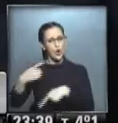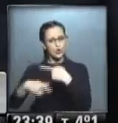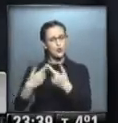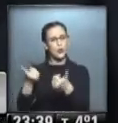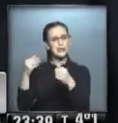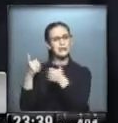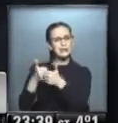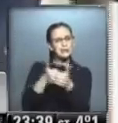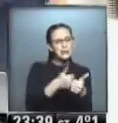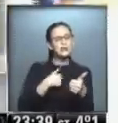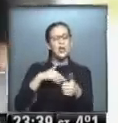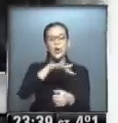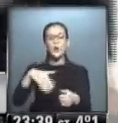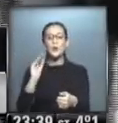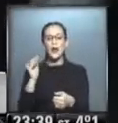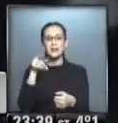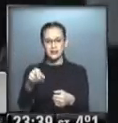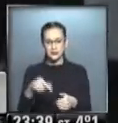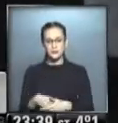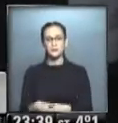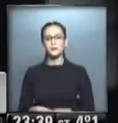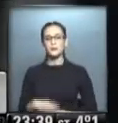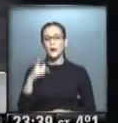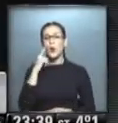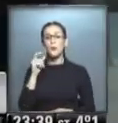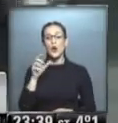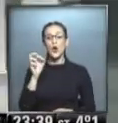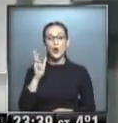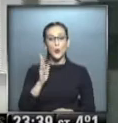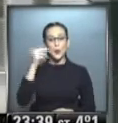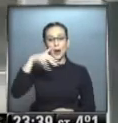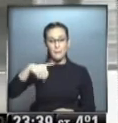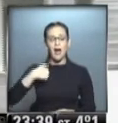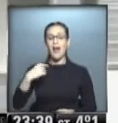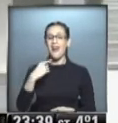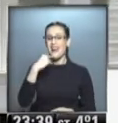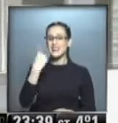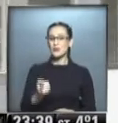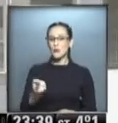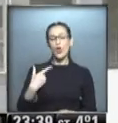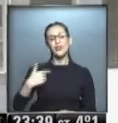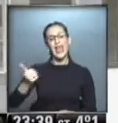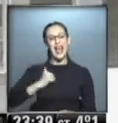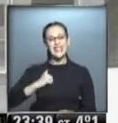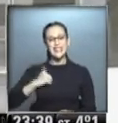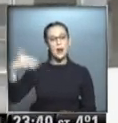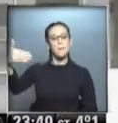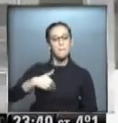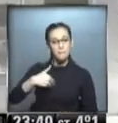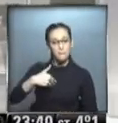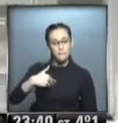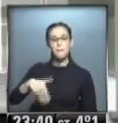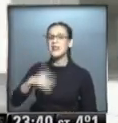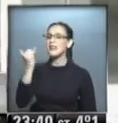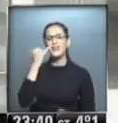los estadounidenses. De esta forma, el funcionario del gobierno de Barack Obama respondió al pedido del canciller brasileño a que se terminen esas